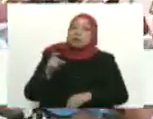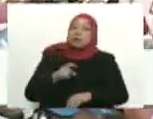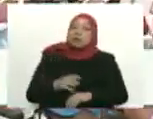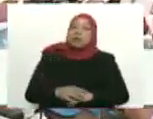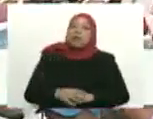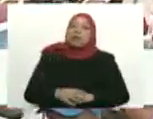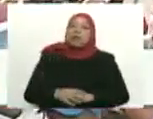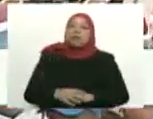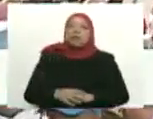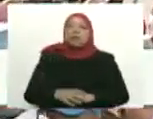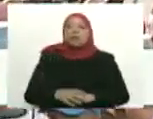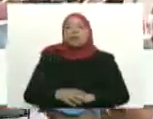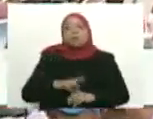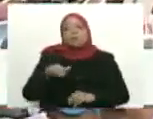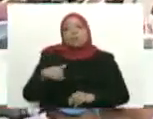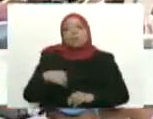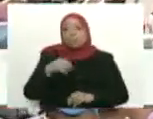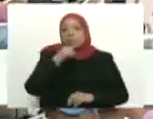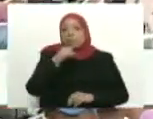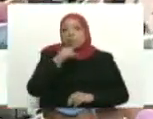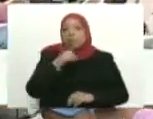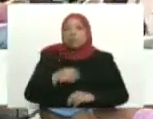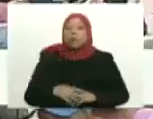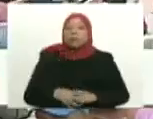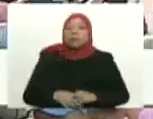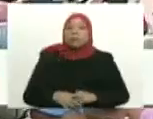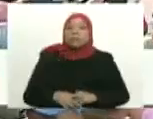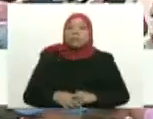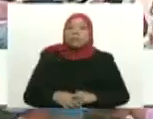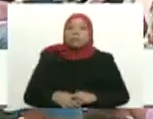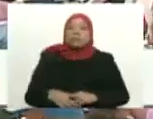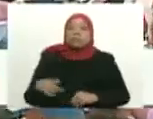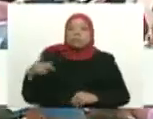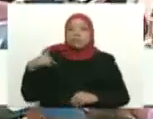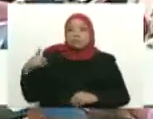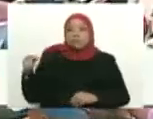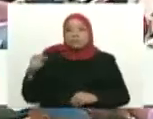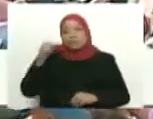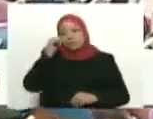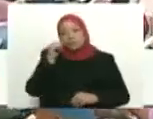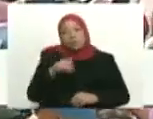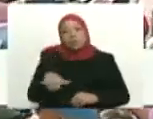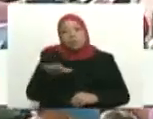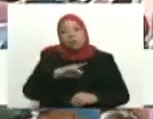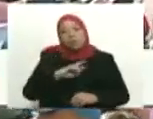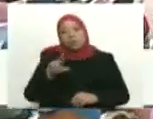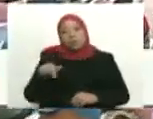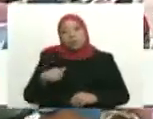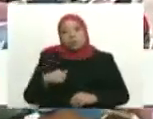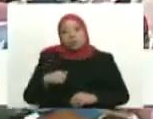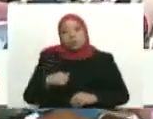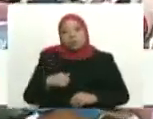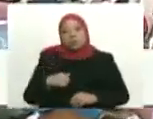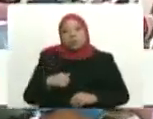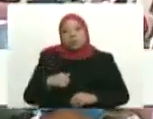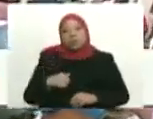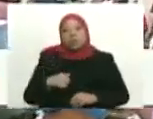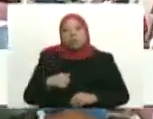para sacarte de donde estás. Si ellos fueron los que metieron al país donde estamos nosotros.